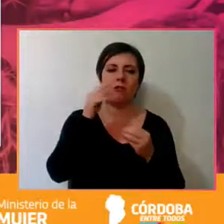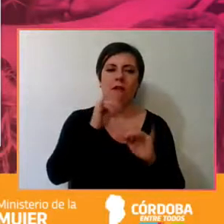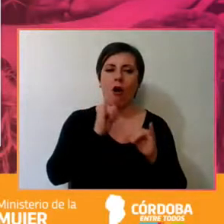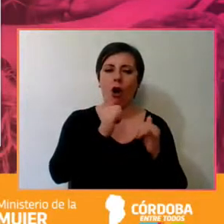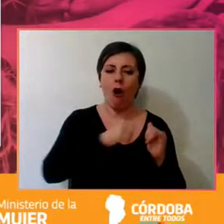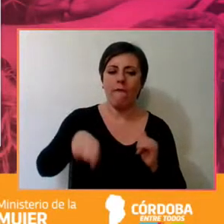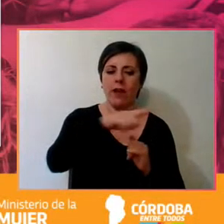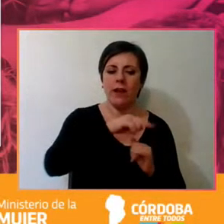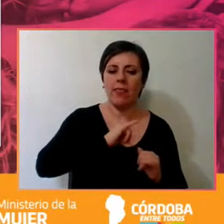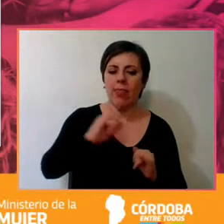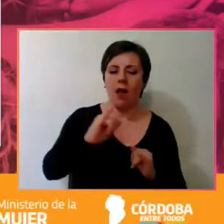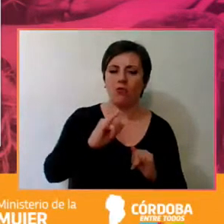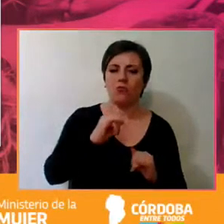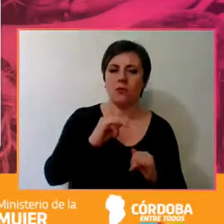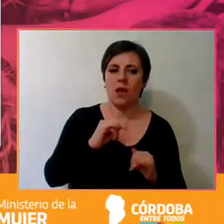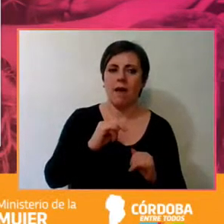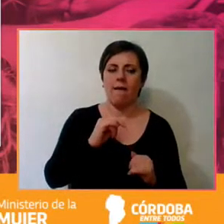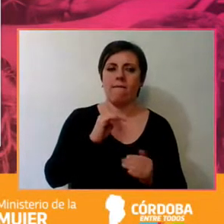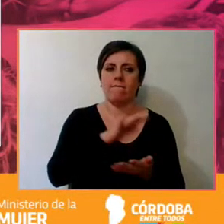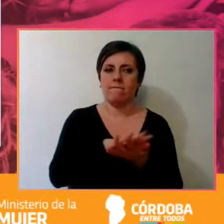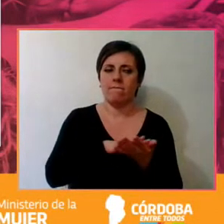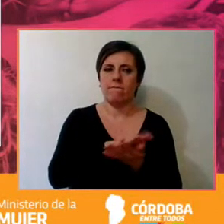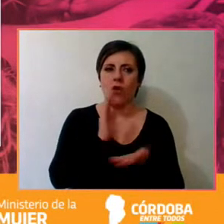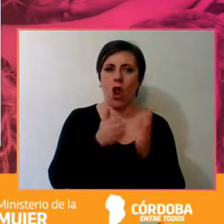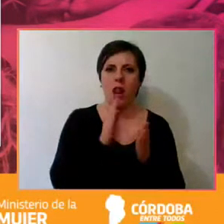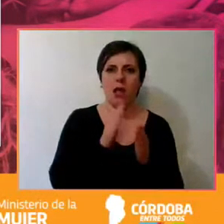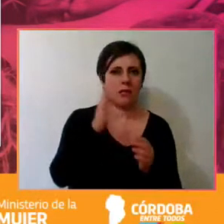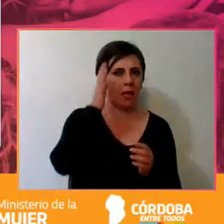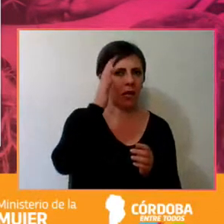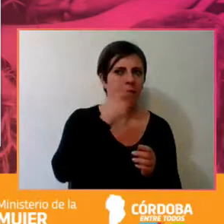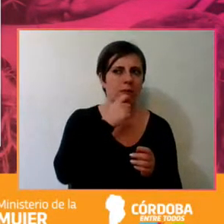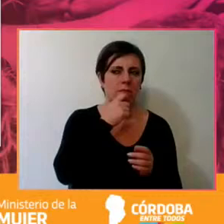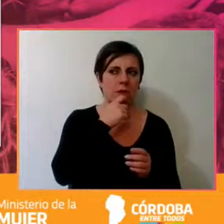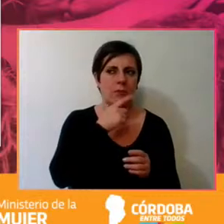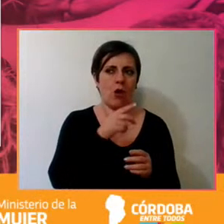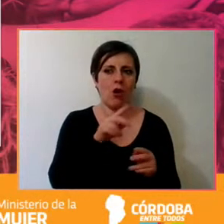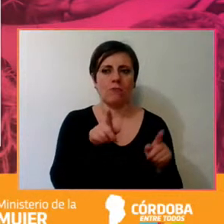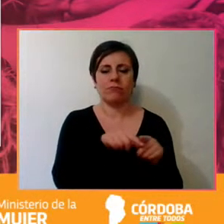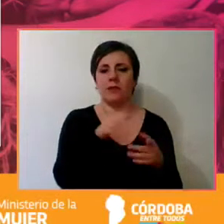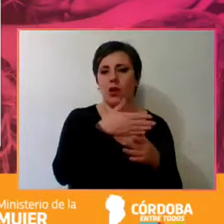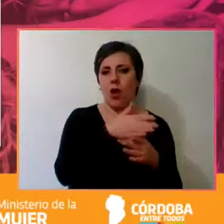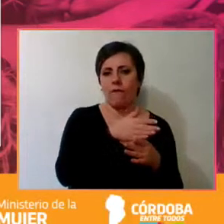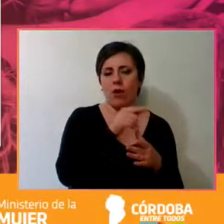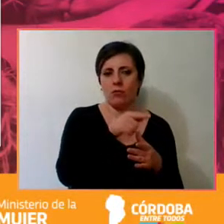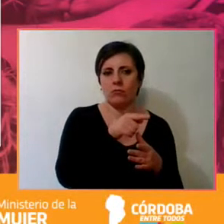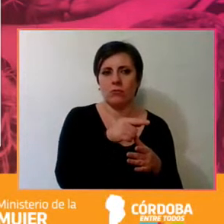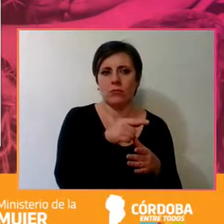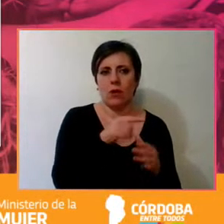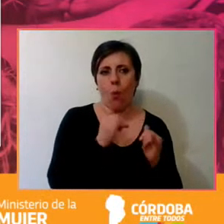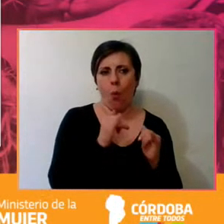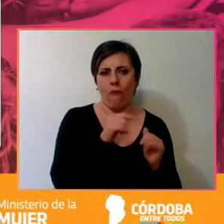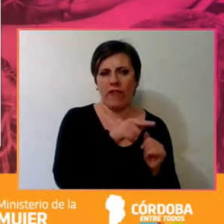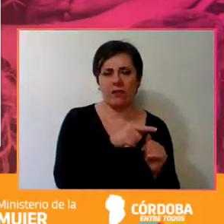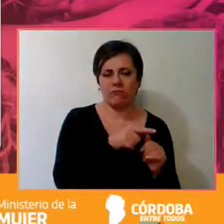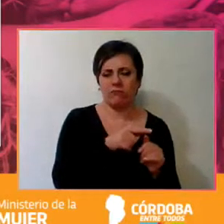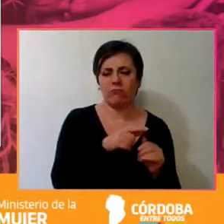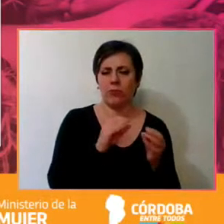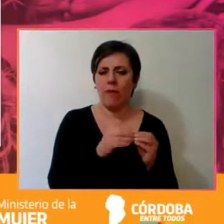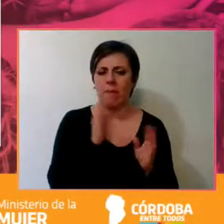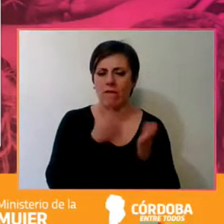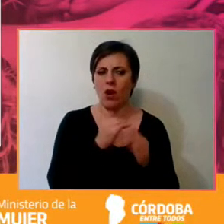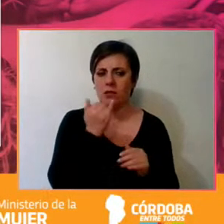denuncian casos de violencia grave en las relaciones de pareja durante la juventud. Eso también es un